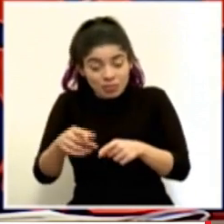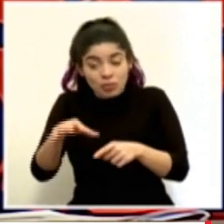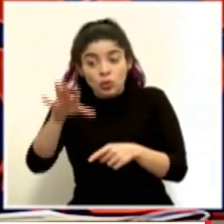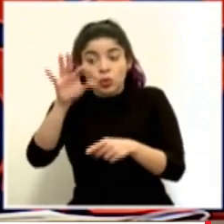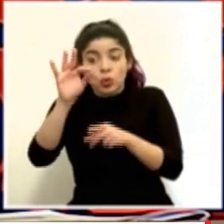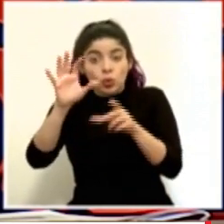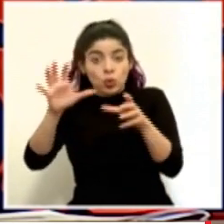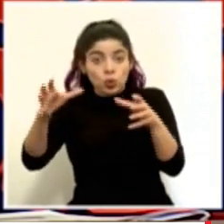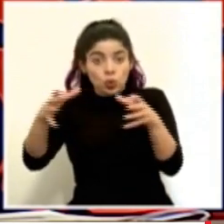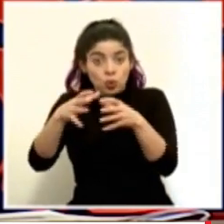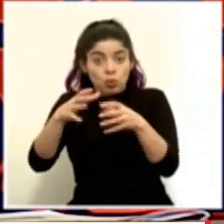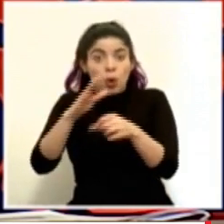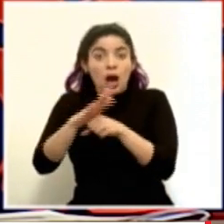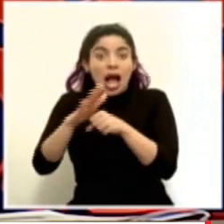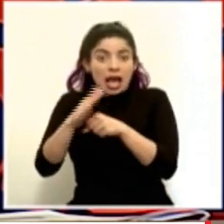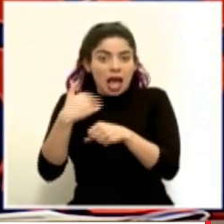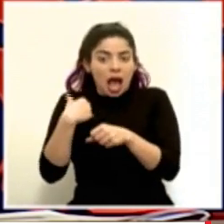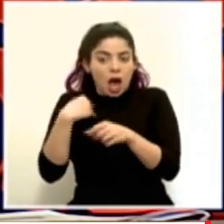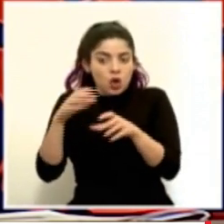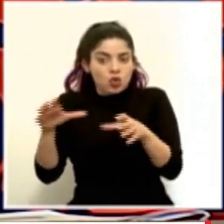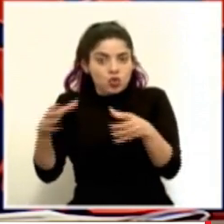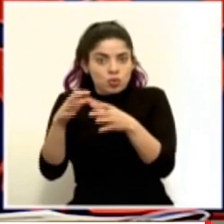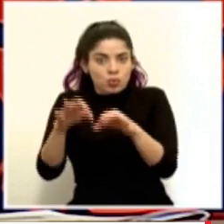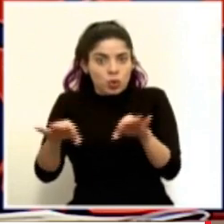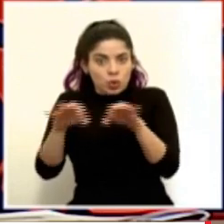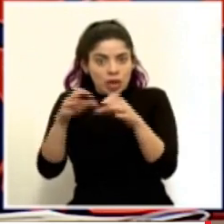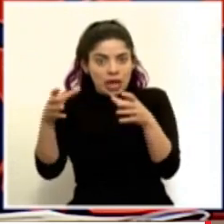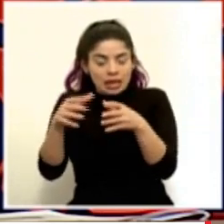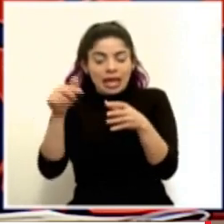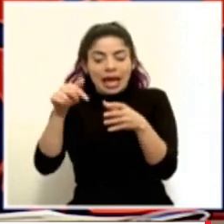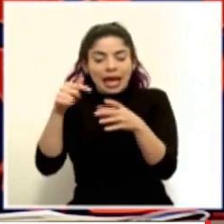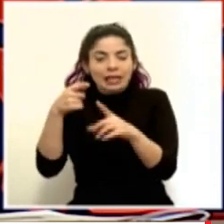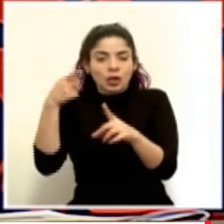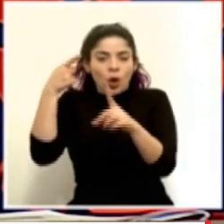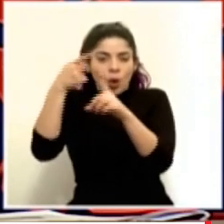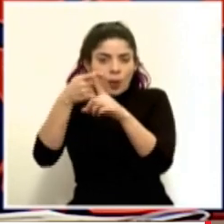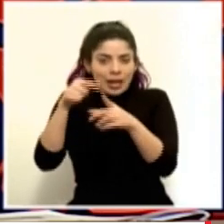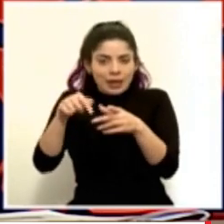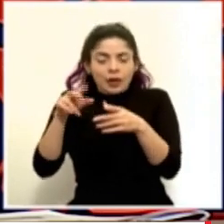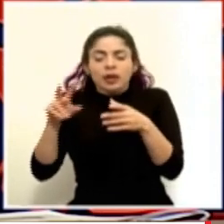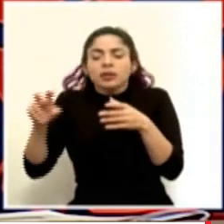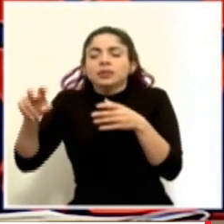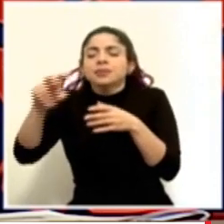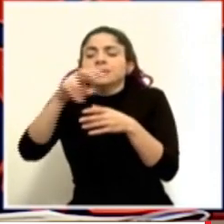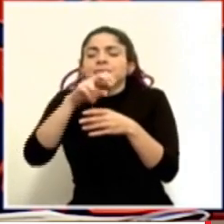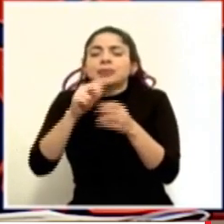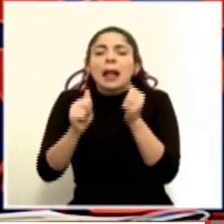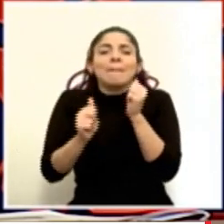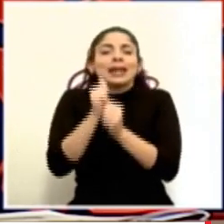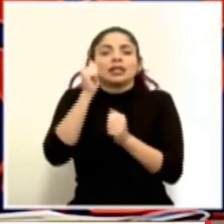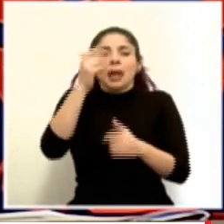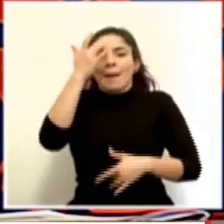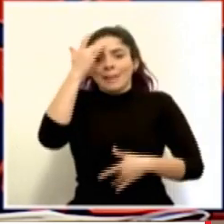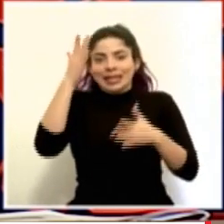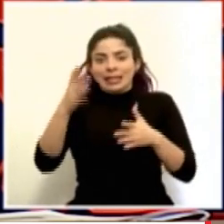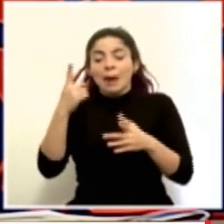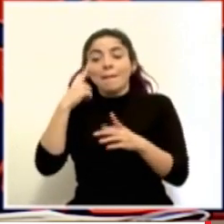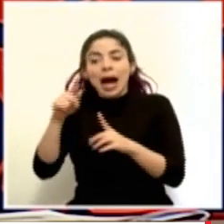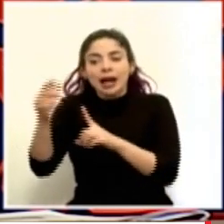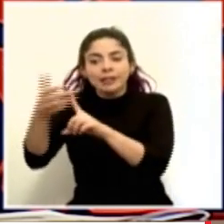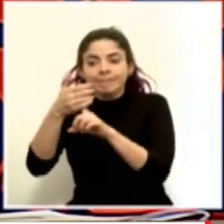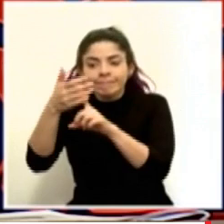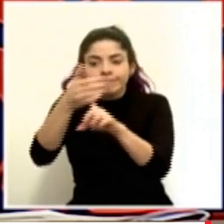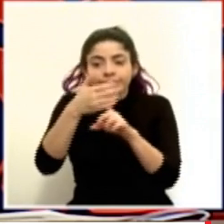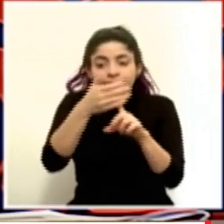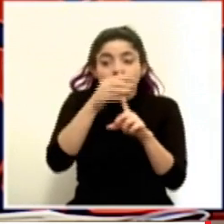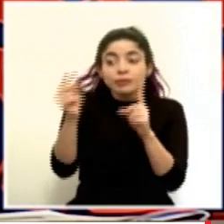clúster importante en Cañas, iba dirigido a ese fin, de encontrar la máxima cantidad de pacientes para poder aislarlos y